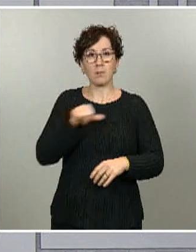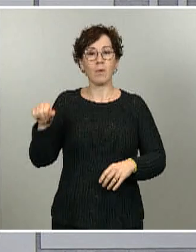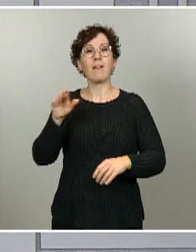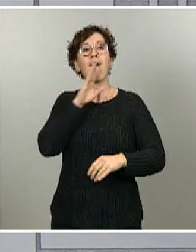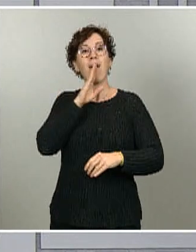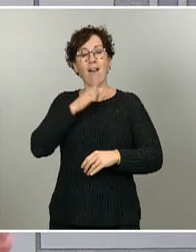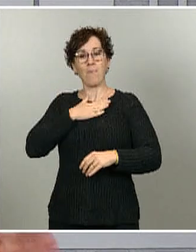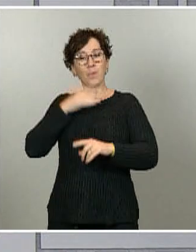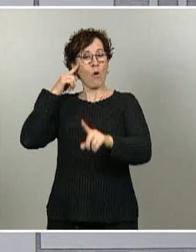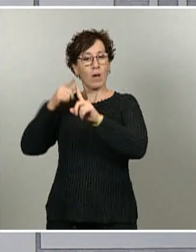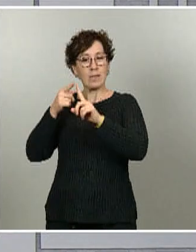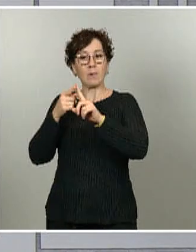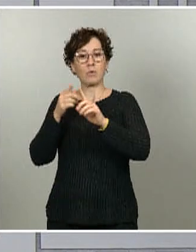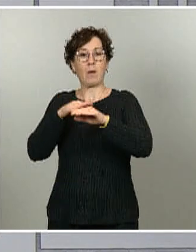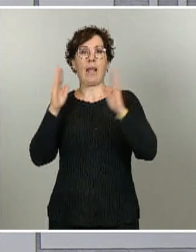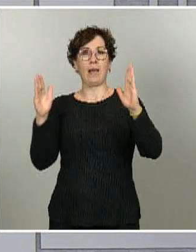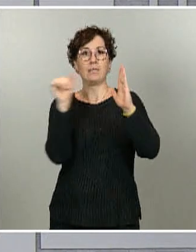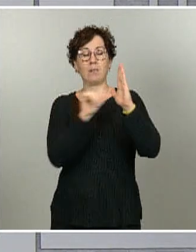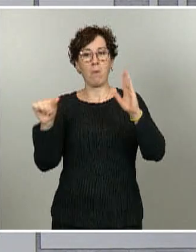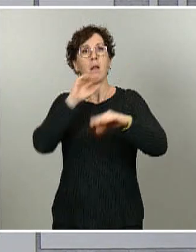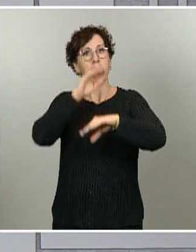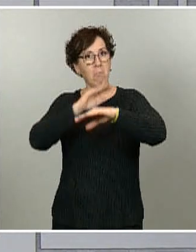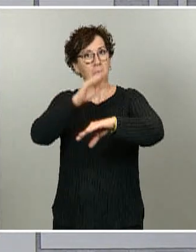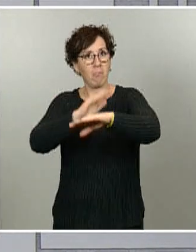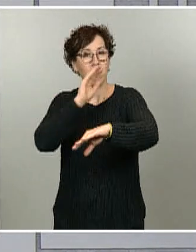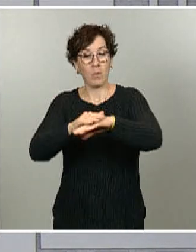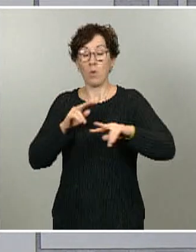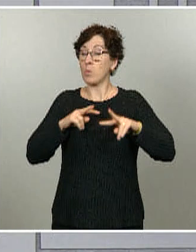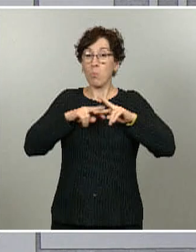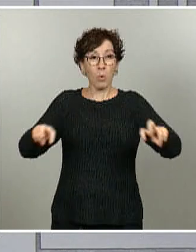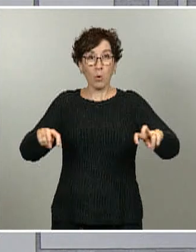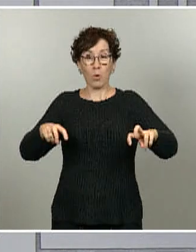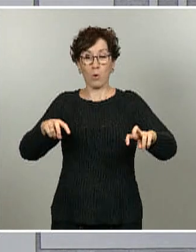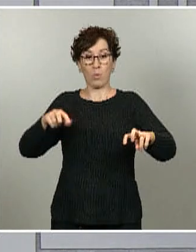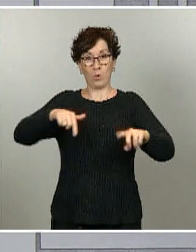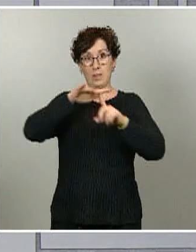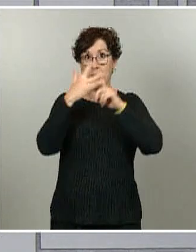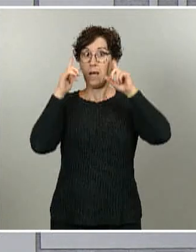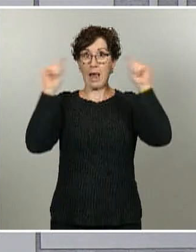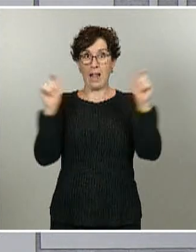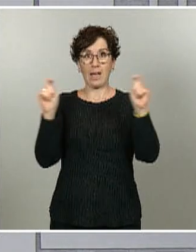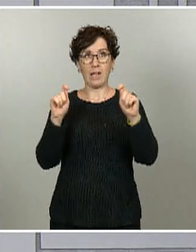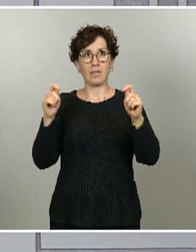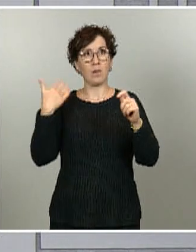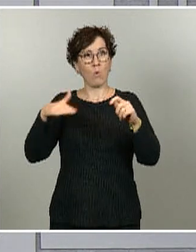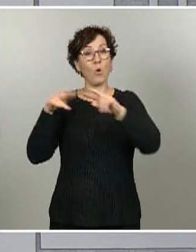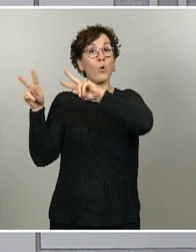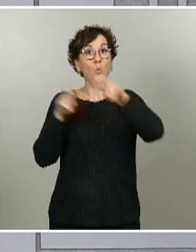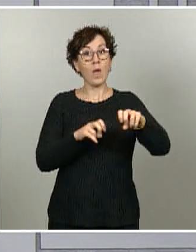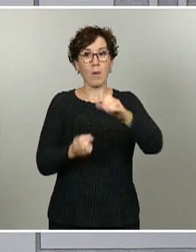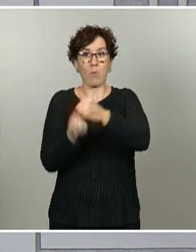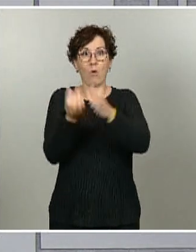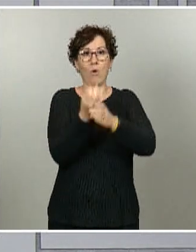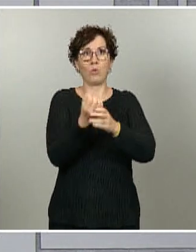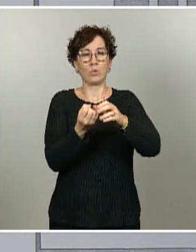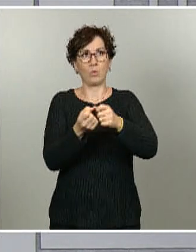fijando. Saben ustedes que empezamos, cuando decretamos el estado de alarma, con incrementos de nuevos casos alrededor del 35%,